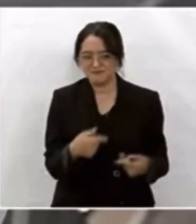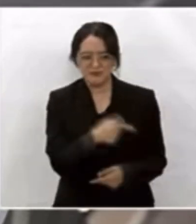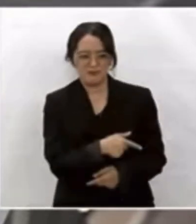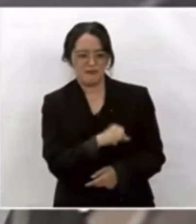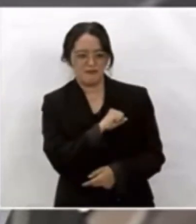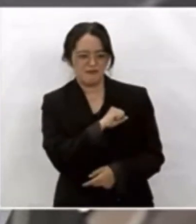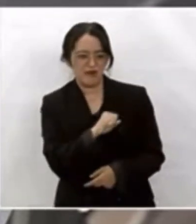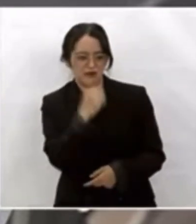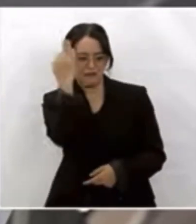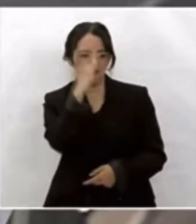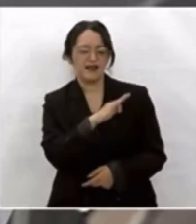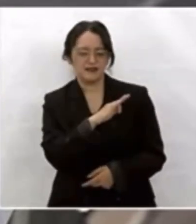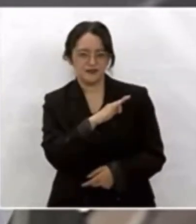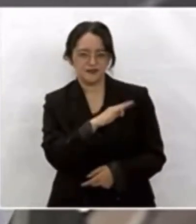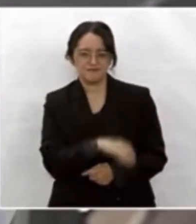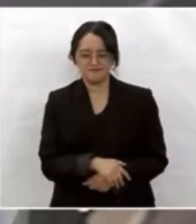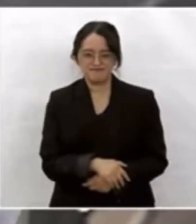un maleante.